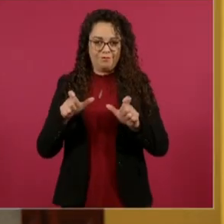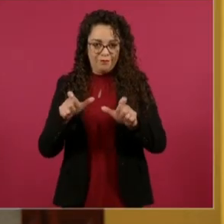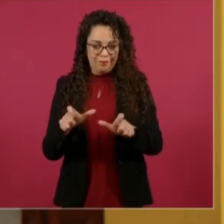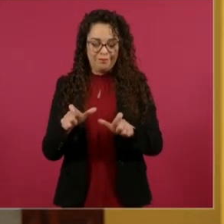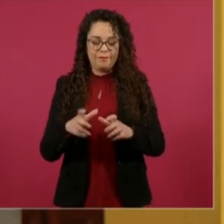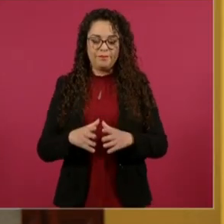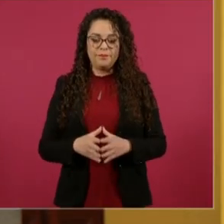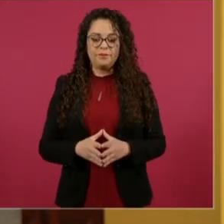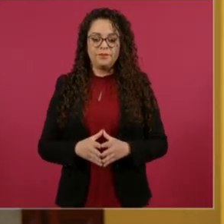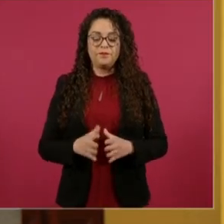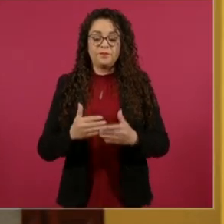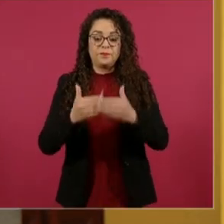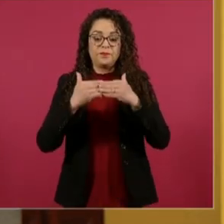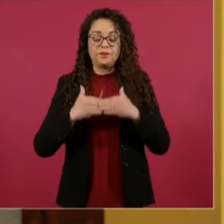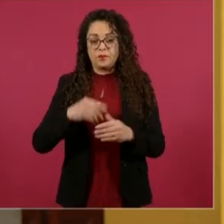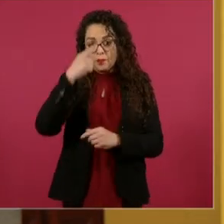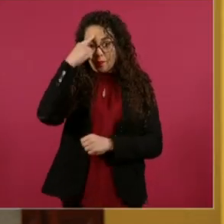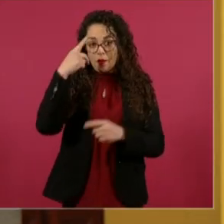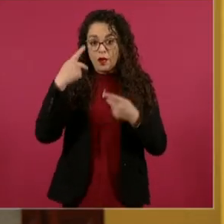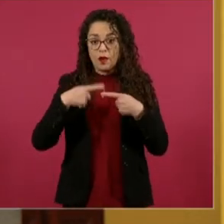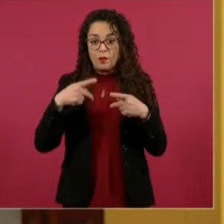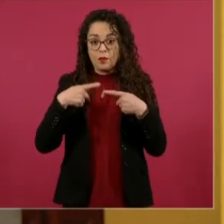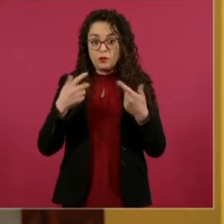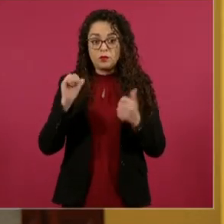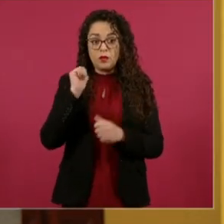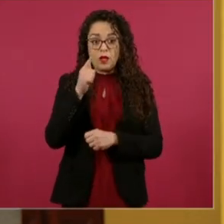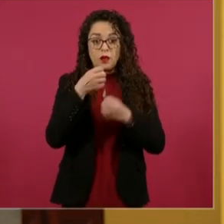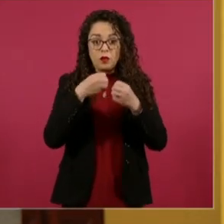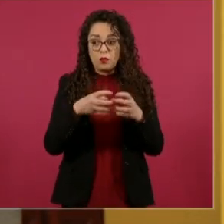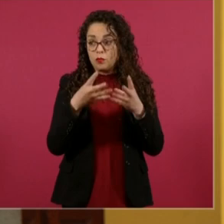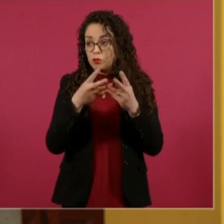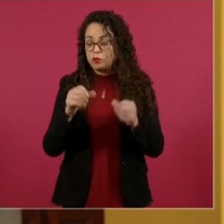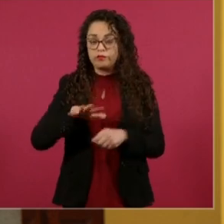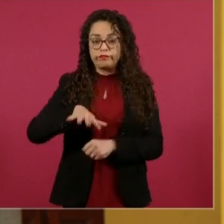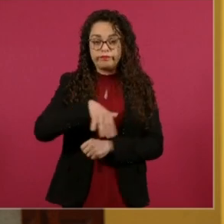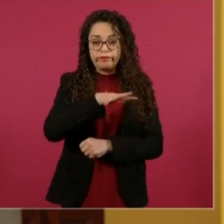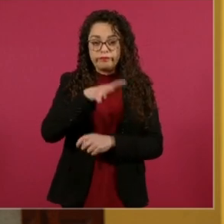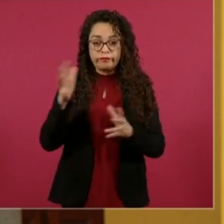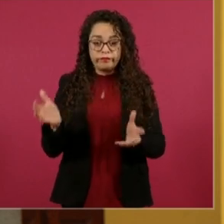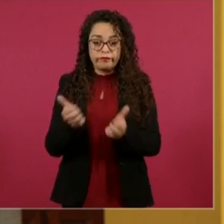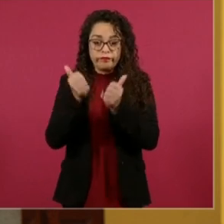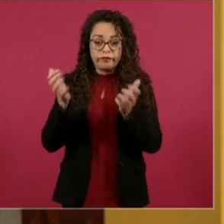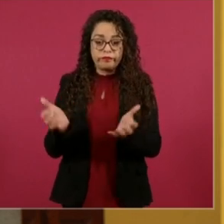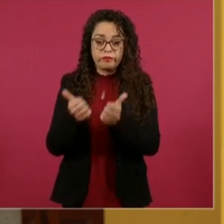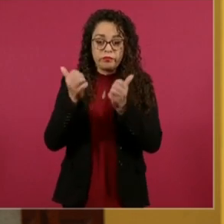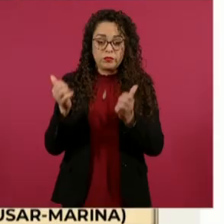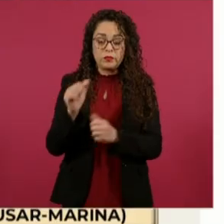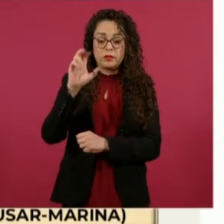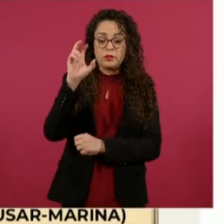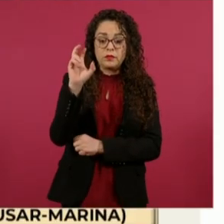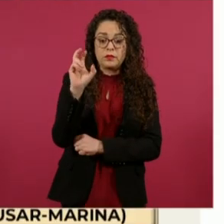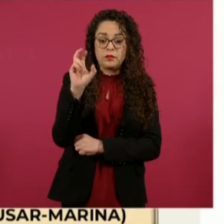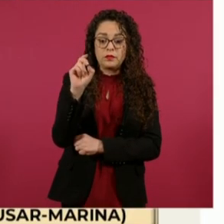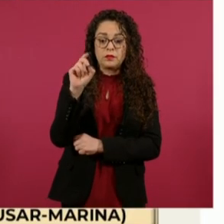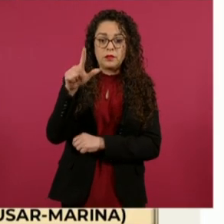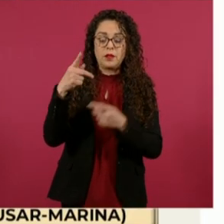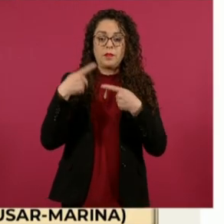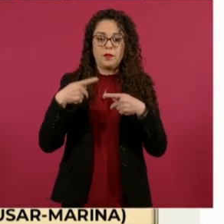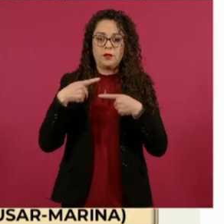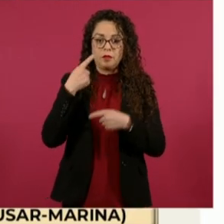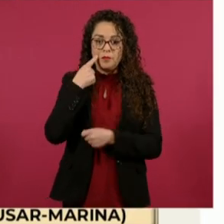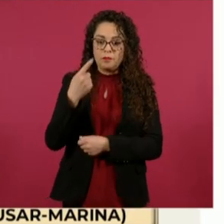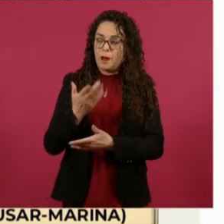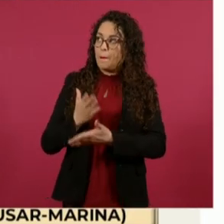En operaciones de búsqueda y rescate, en el periodo fueron 53 operaciones para rescatar a 37